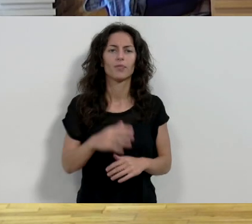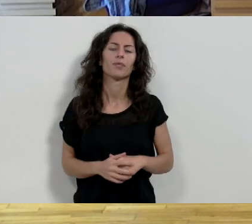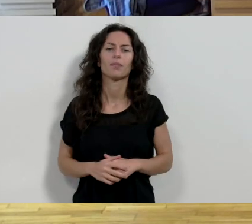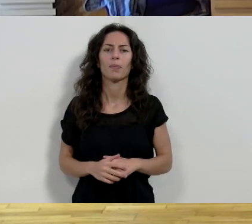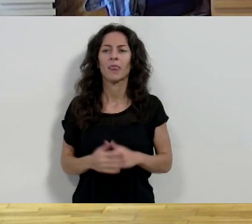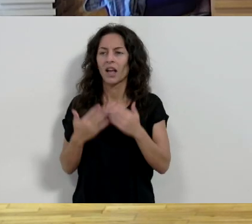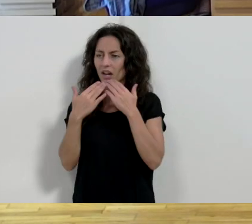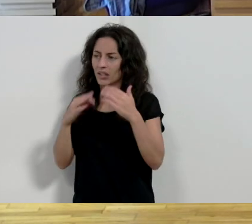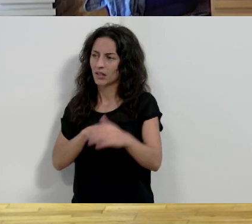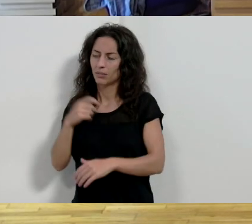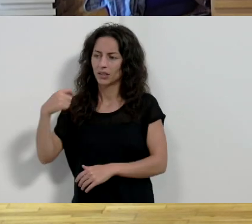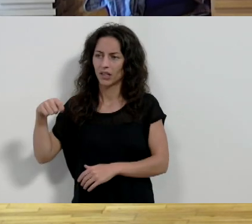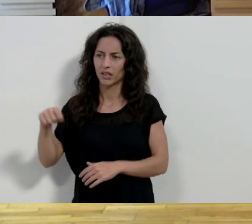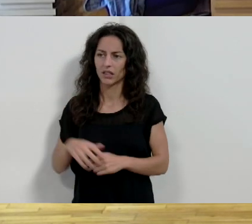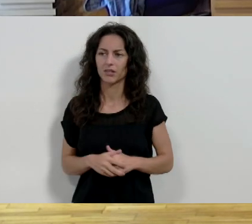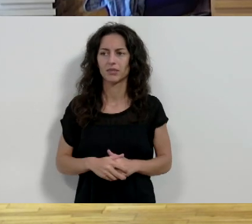Gracias, señora presidenta.